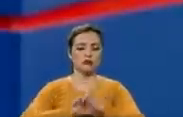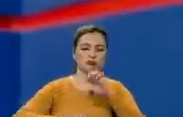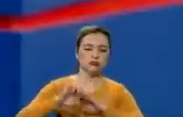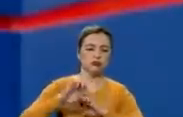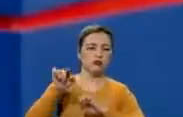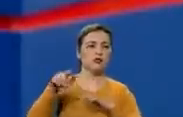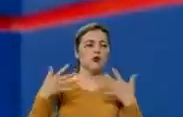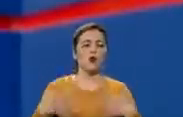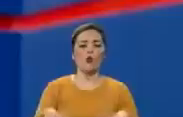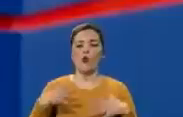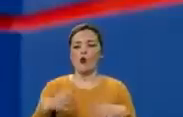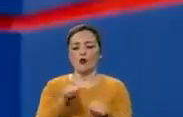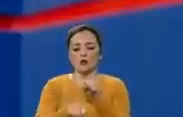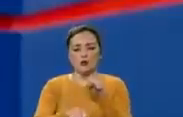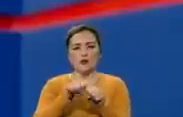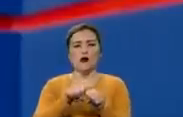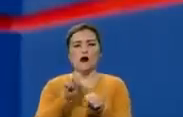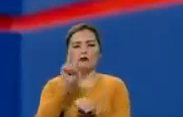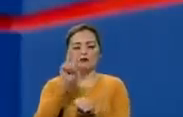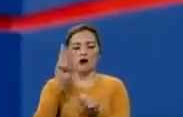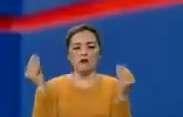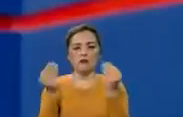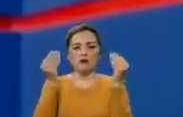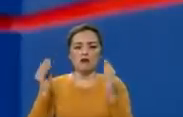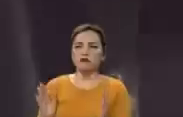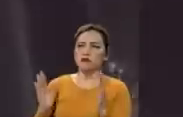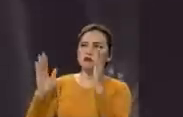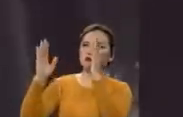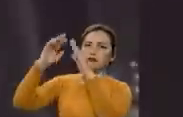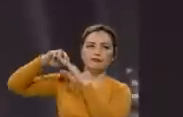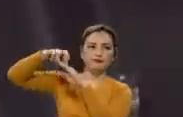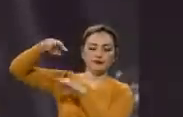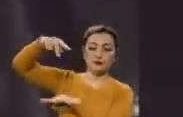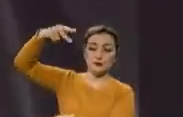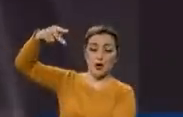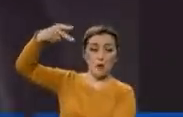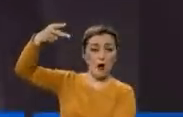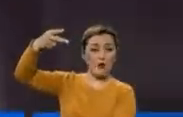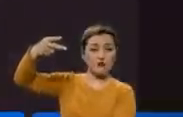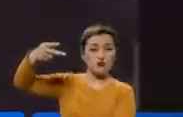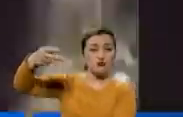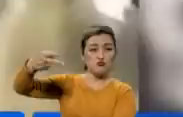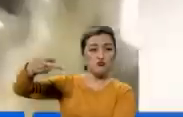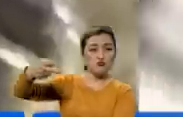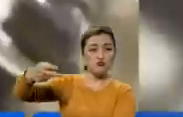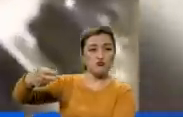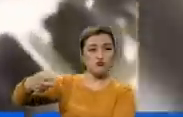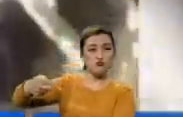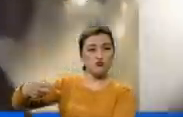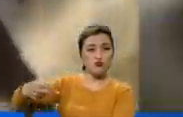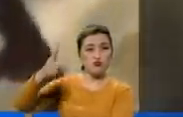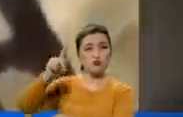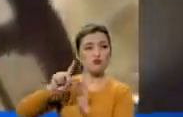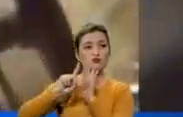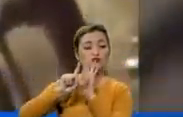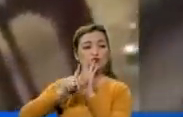califican como un acto vandálico el salto de dos jóvenes desde un edificio en el norte de Quito. El video dura